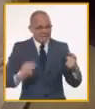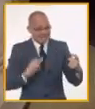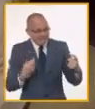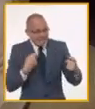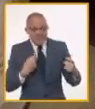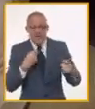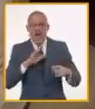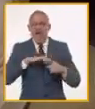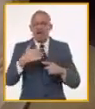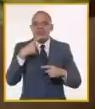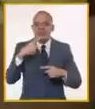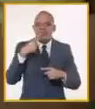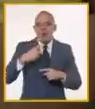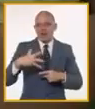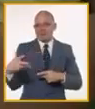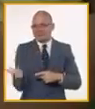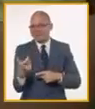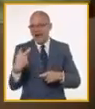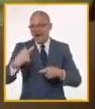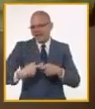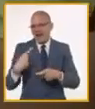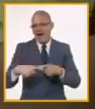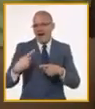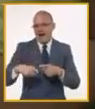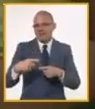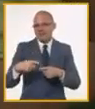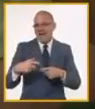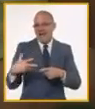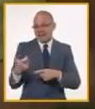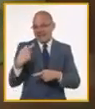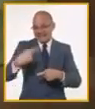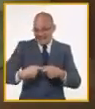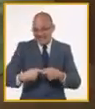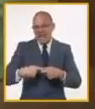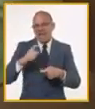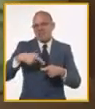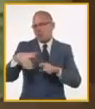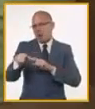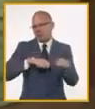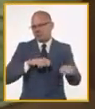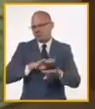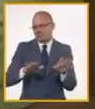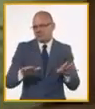a los 3 meses estaban divorciados ya. Claro. Porque llegaron aquí, que sé el otro. Yo oía